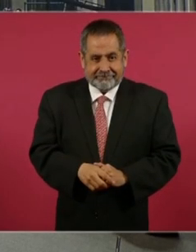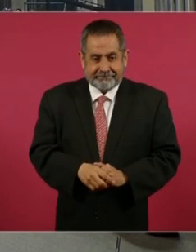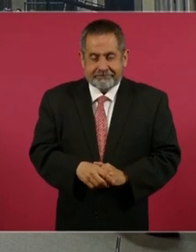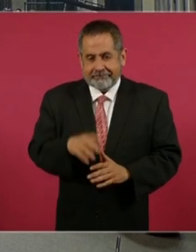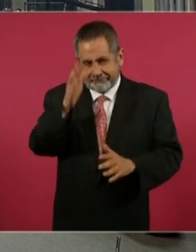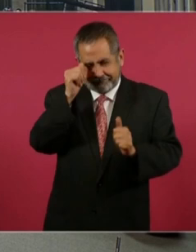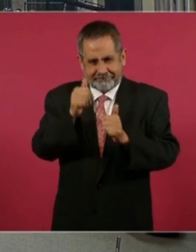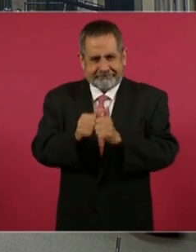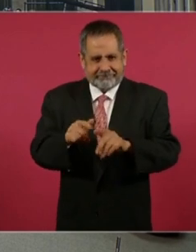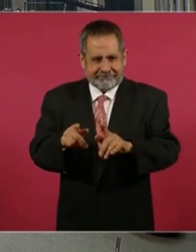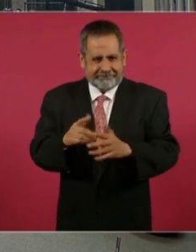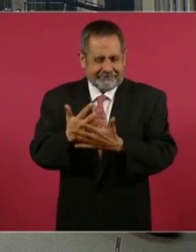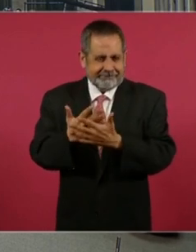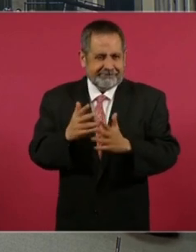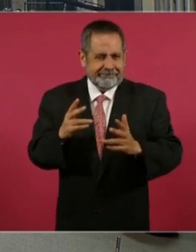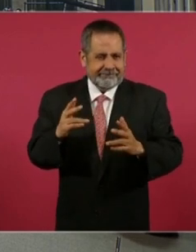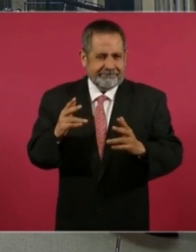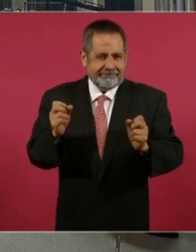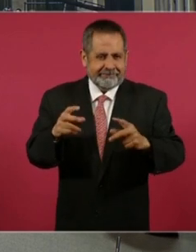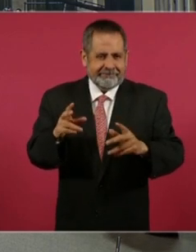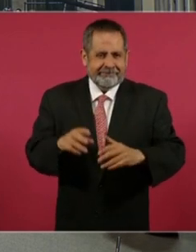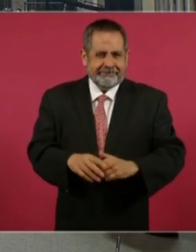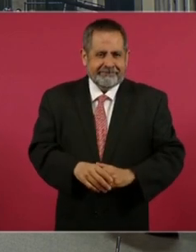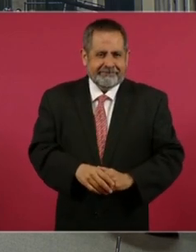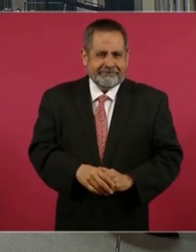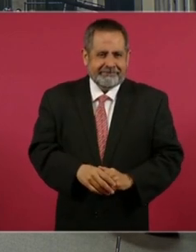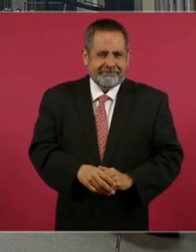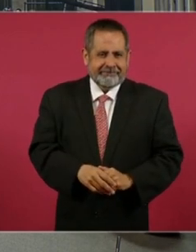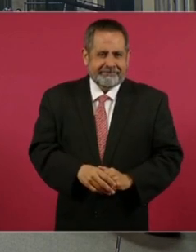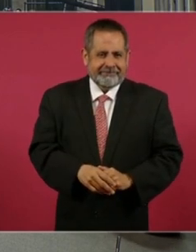Nos quedamos, Nancy, pendiente.